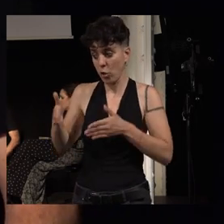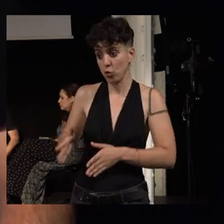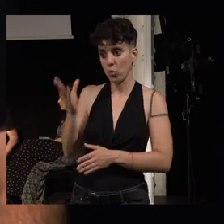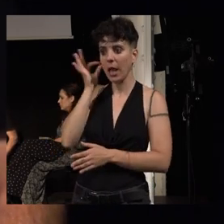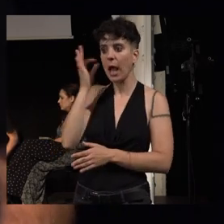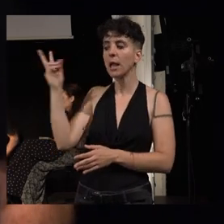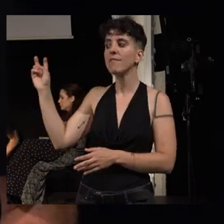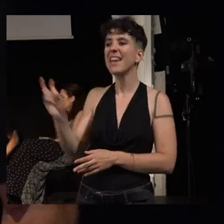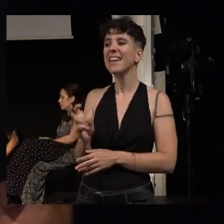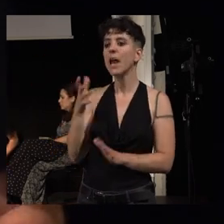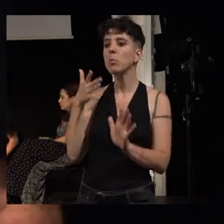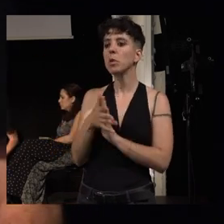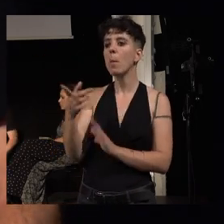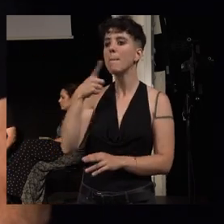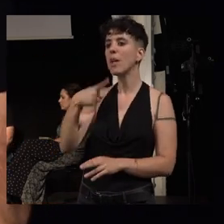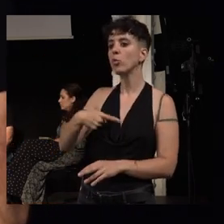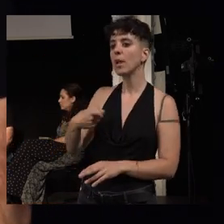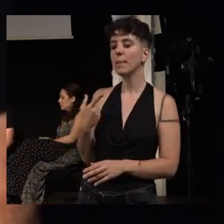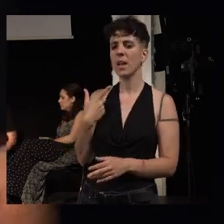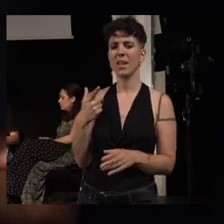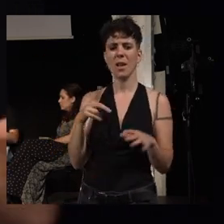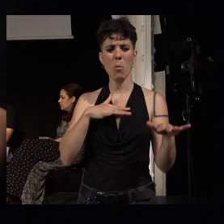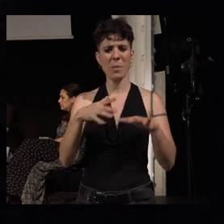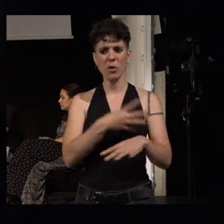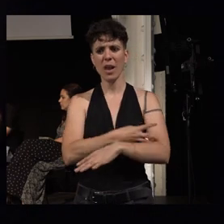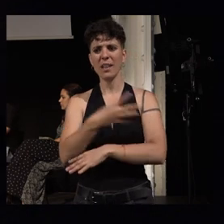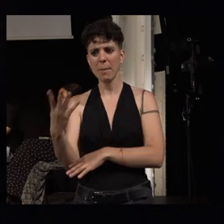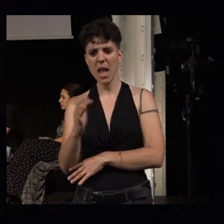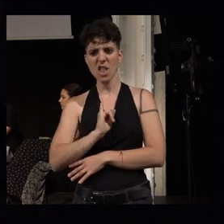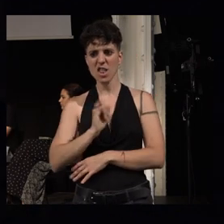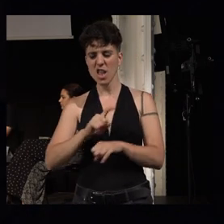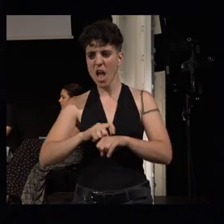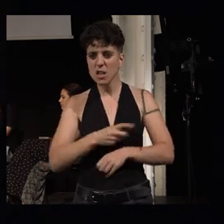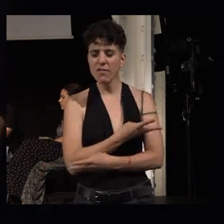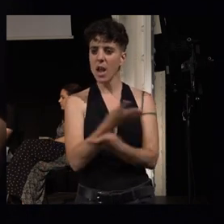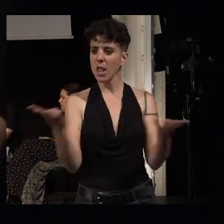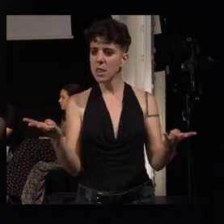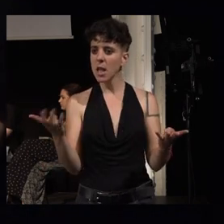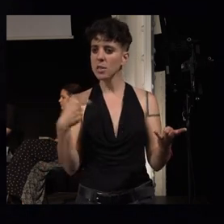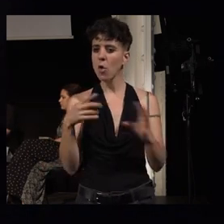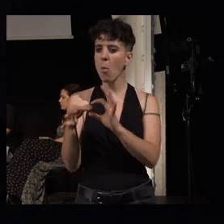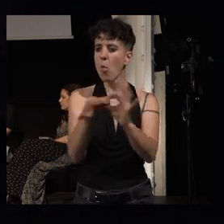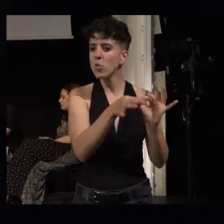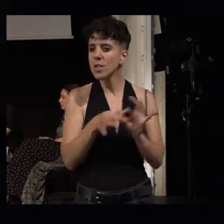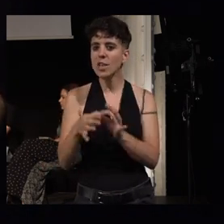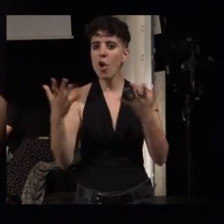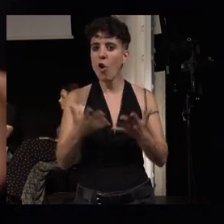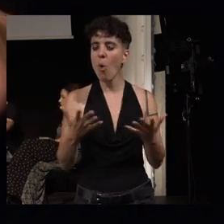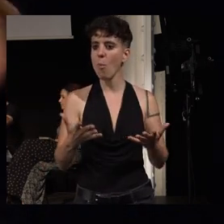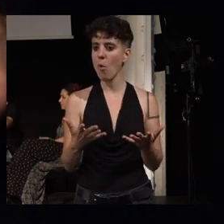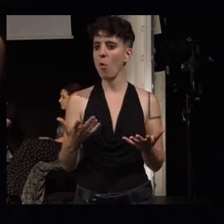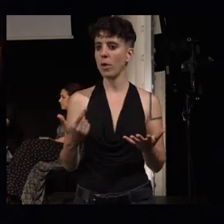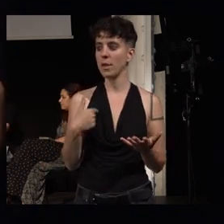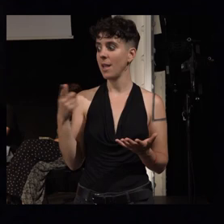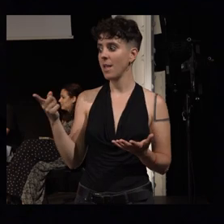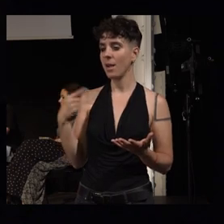venían a preguntarme cómo era posible que un movimiento LGTB con tantas identidades diferentes pudieran unirse, ¿no? Y la verdad es que